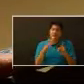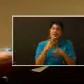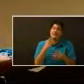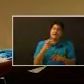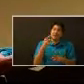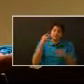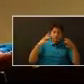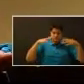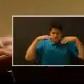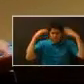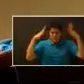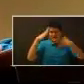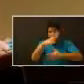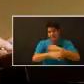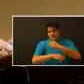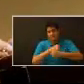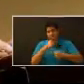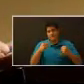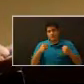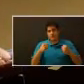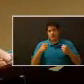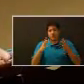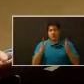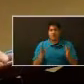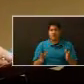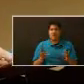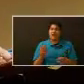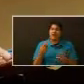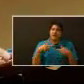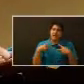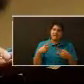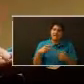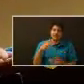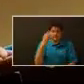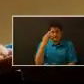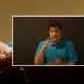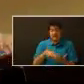grandes frutos que habían. Entonces ellos fueron, se levantaron y